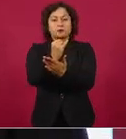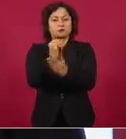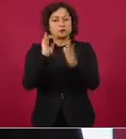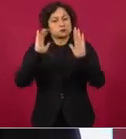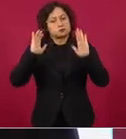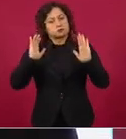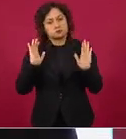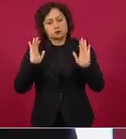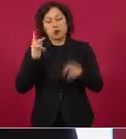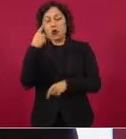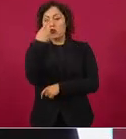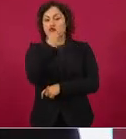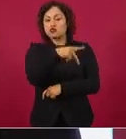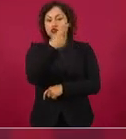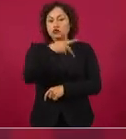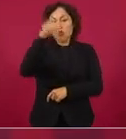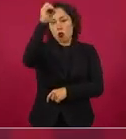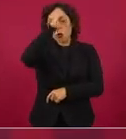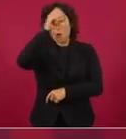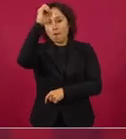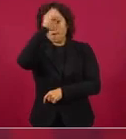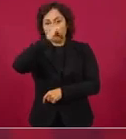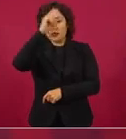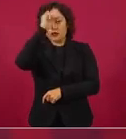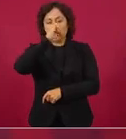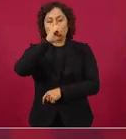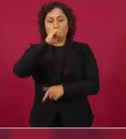defina o reafirme su criterio,